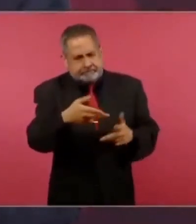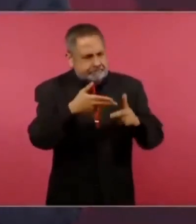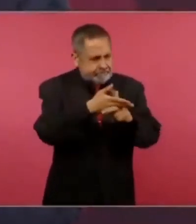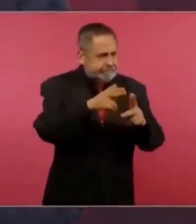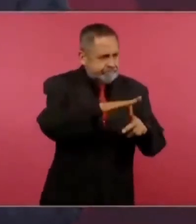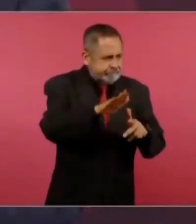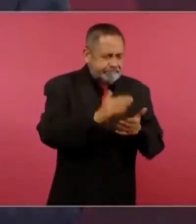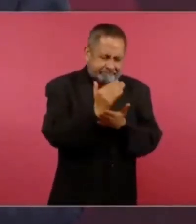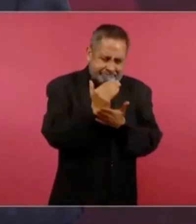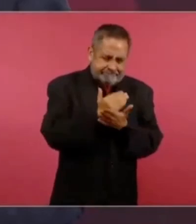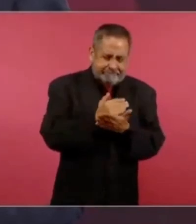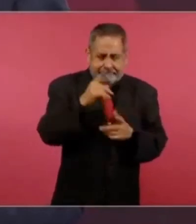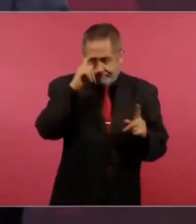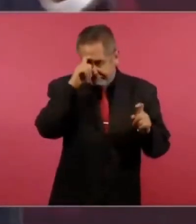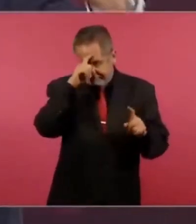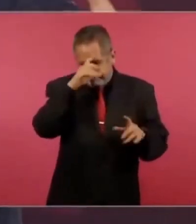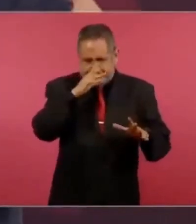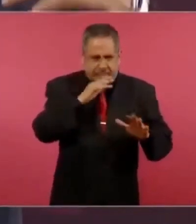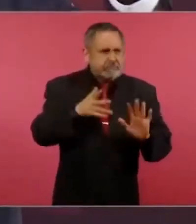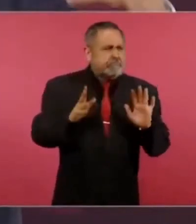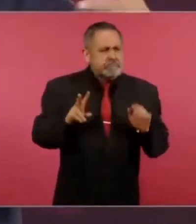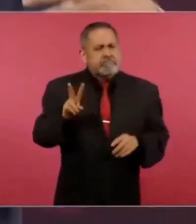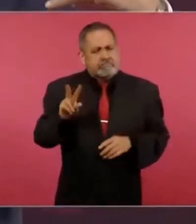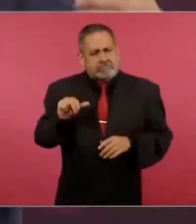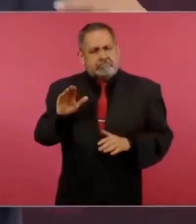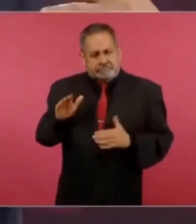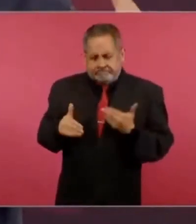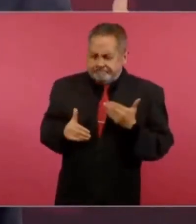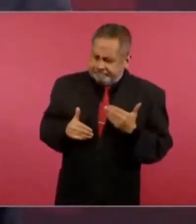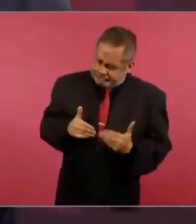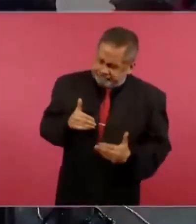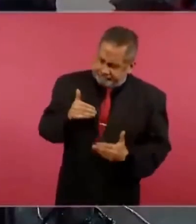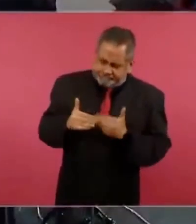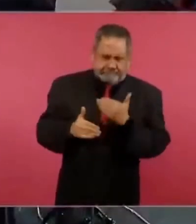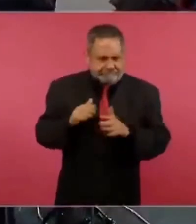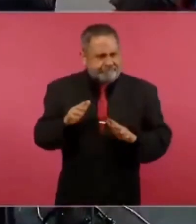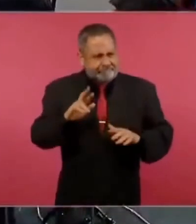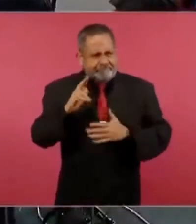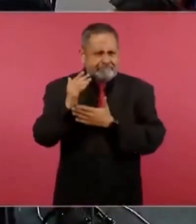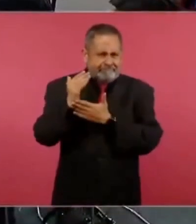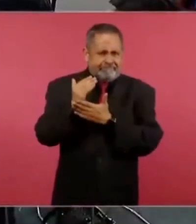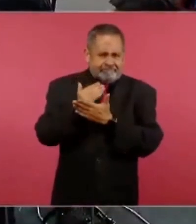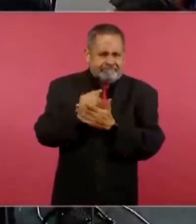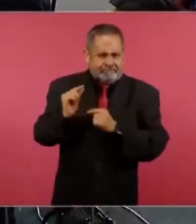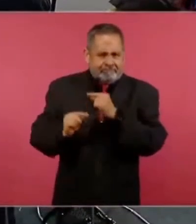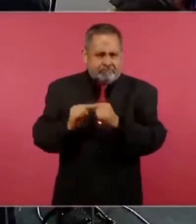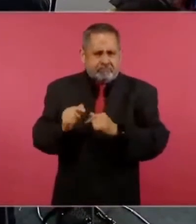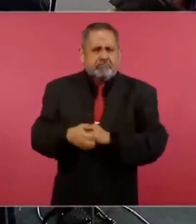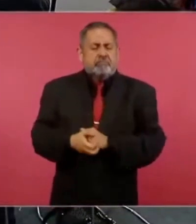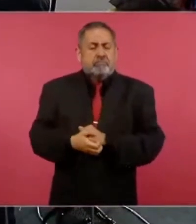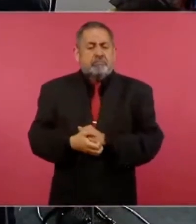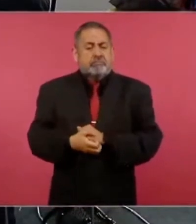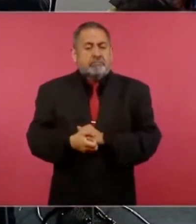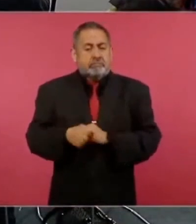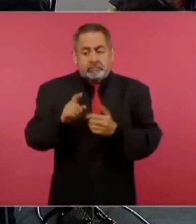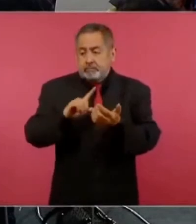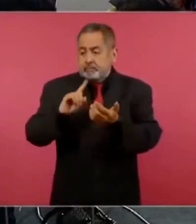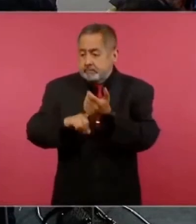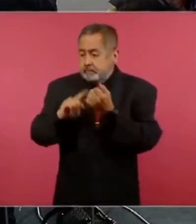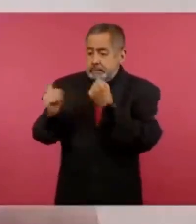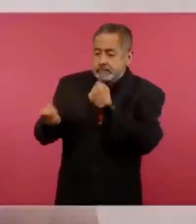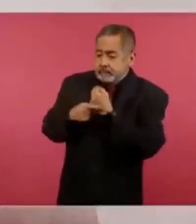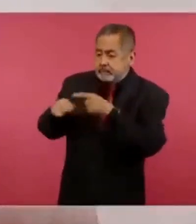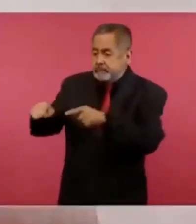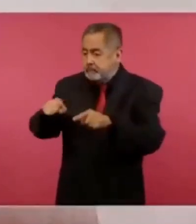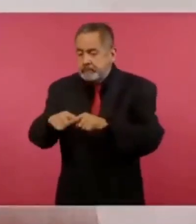poco más, ¿sí?, pero ahí vamos, porque estamos atendiendo las causas y lo que queremos es